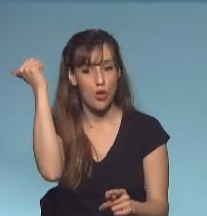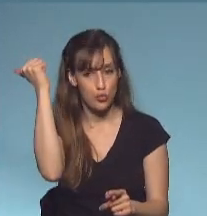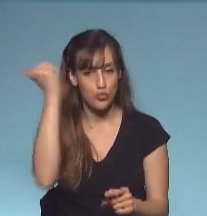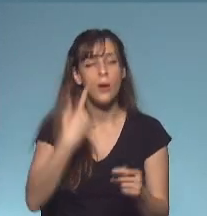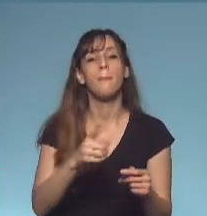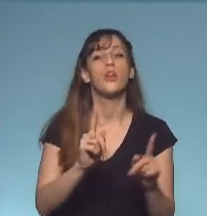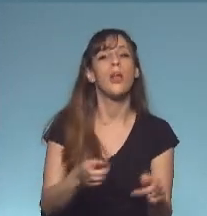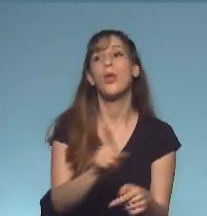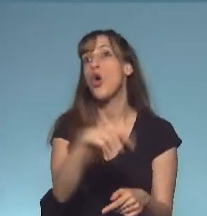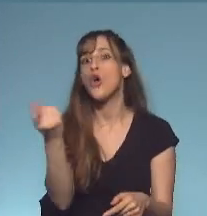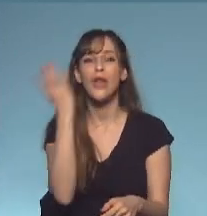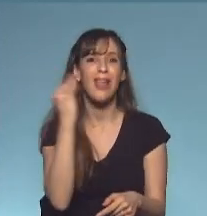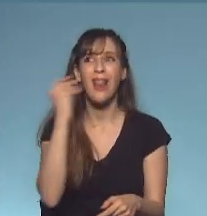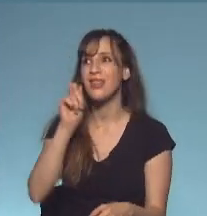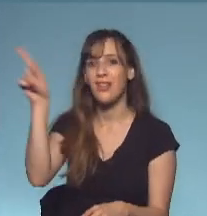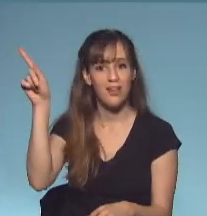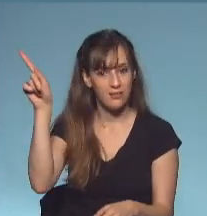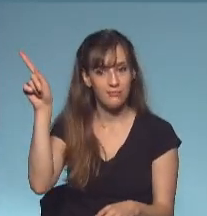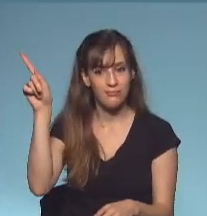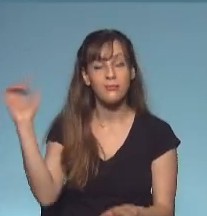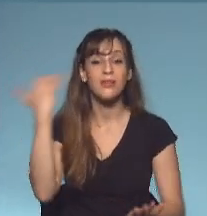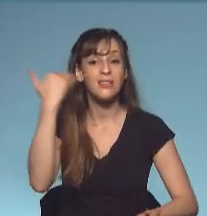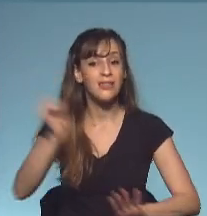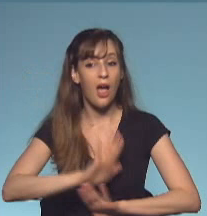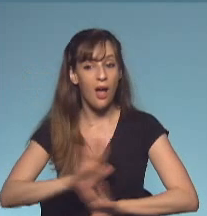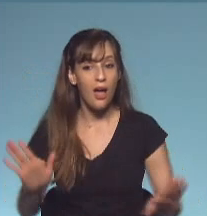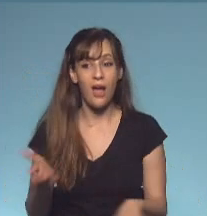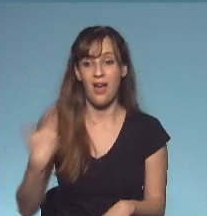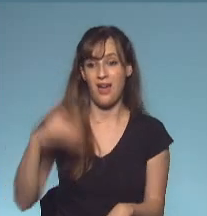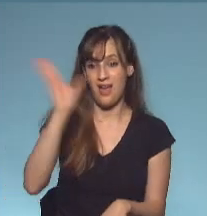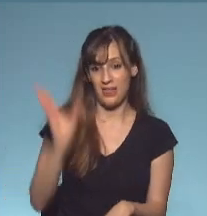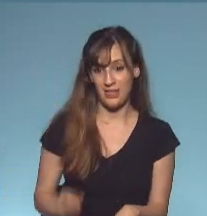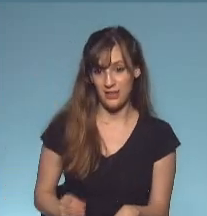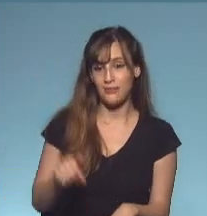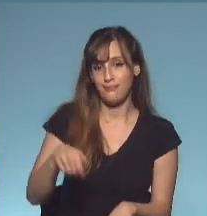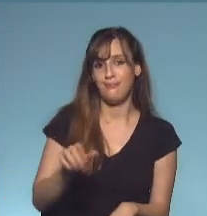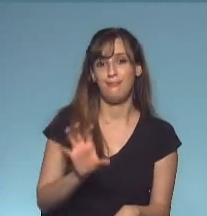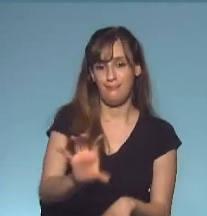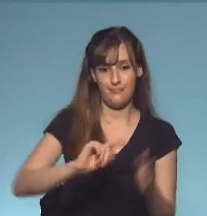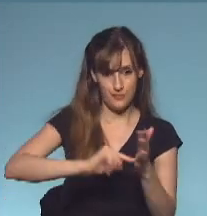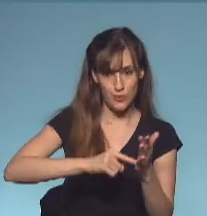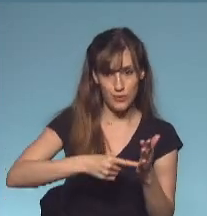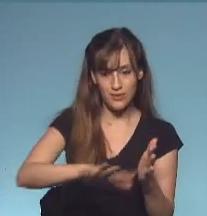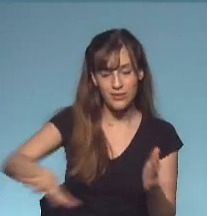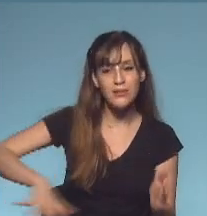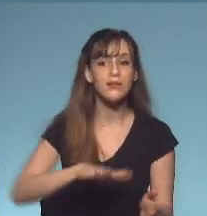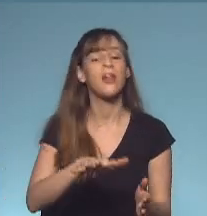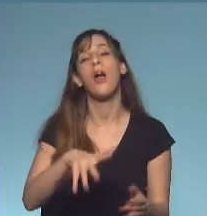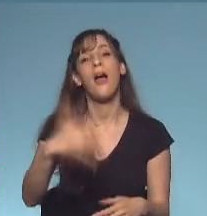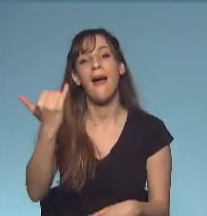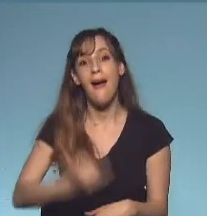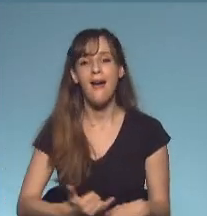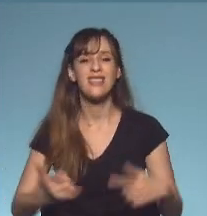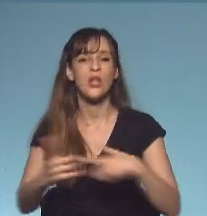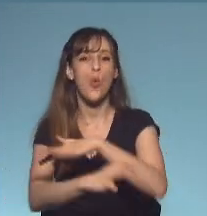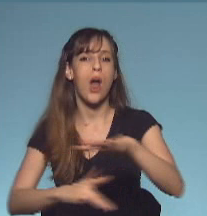otra que viene de Inglaterra. Hemos encontrado en el país y en la provincia de Buenos Aires una circulación que